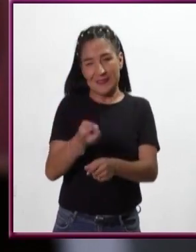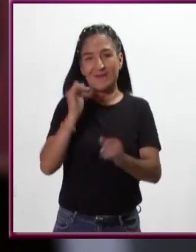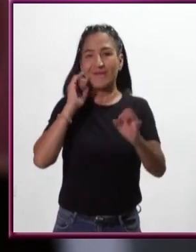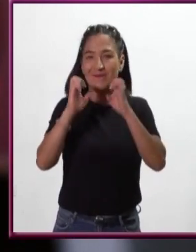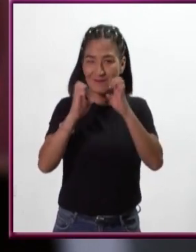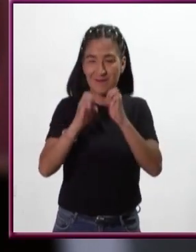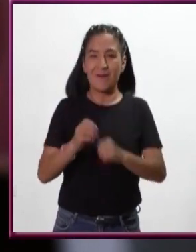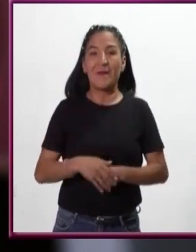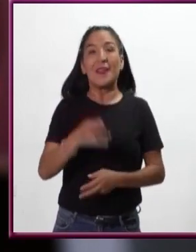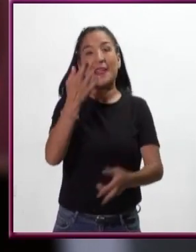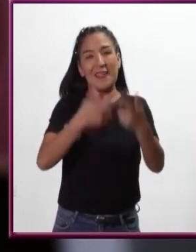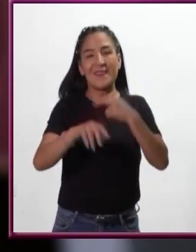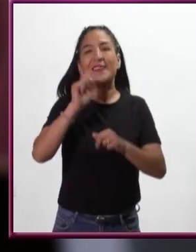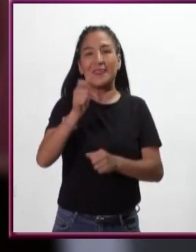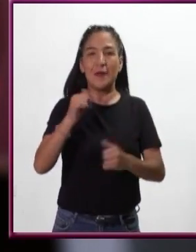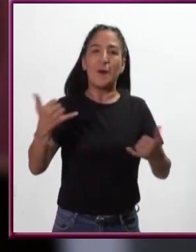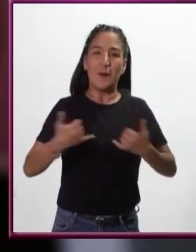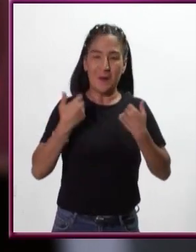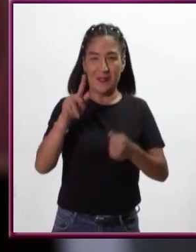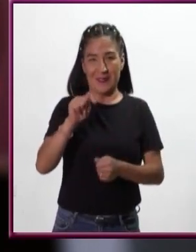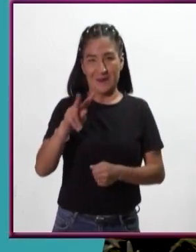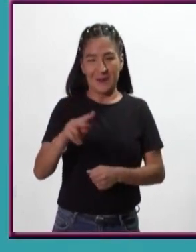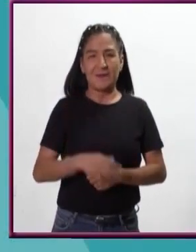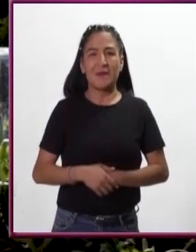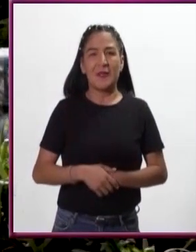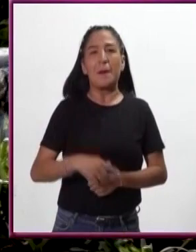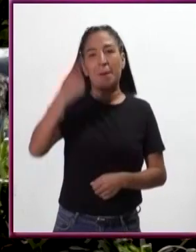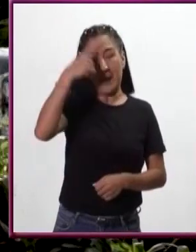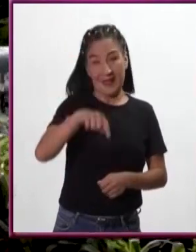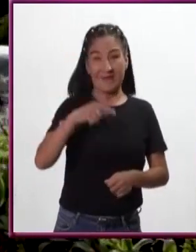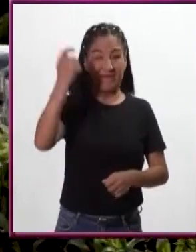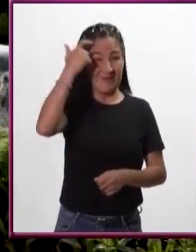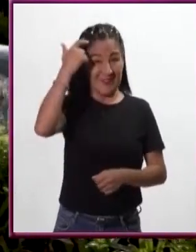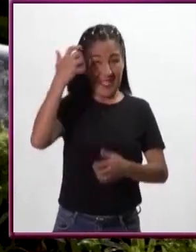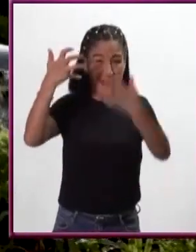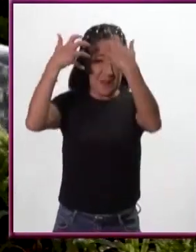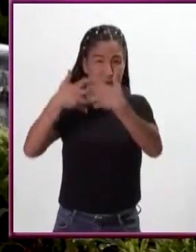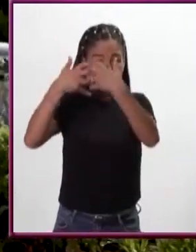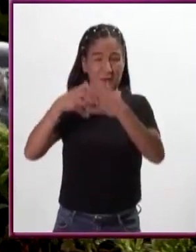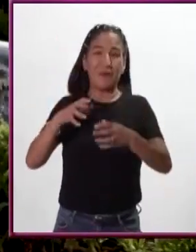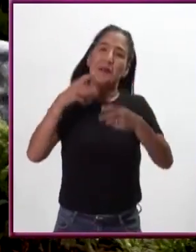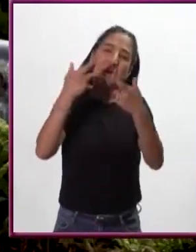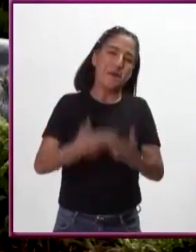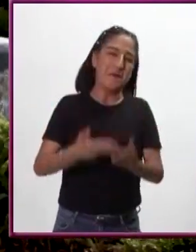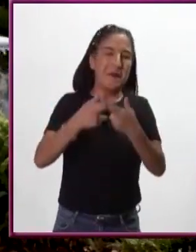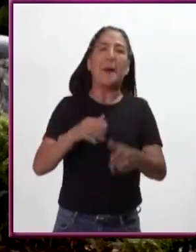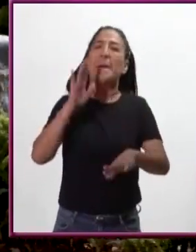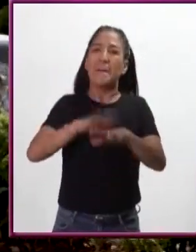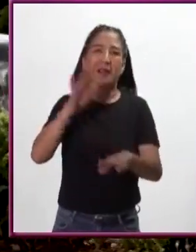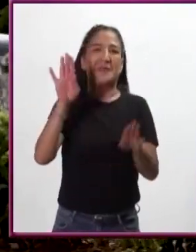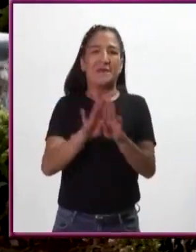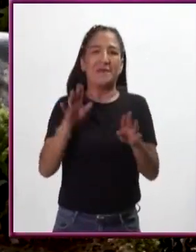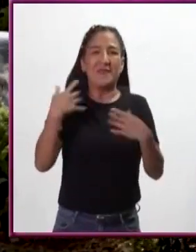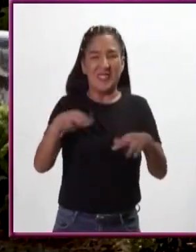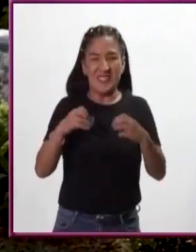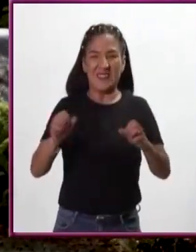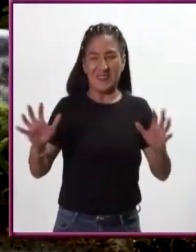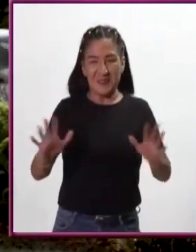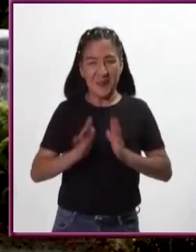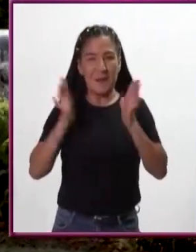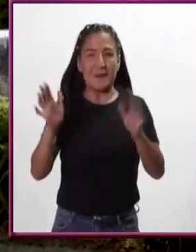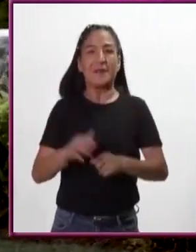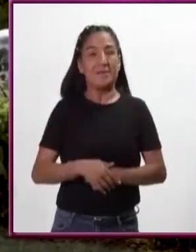entrevista. Y regresamos con esto que es Jóvenes en TV. Las capacidades del cerebro nunca dejarán de sorprendernos. Es